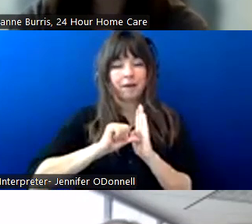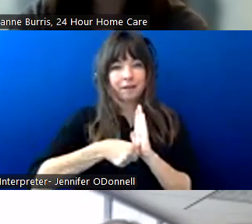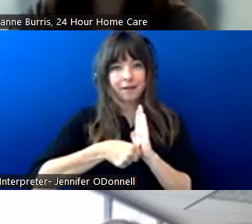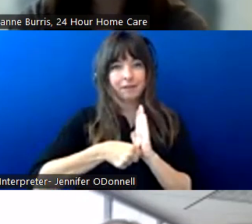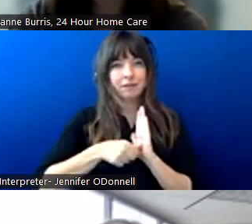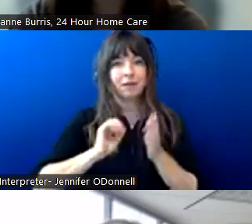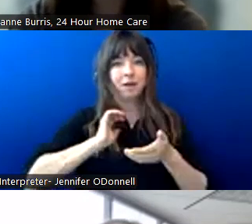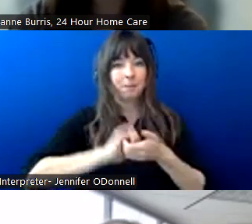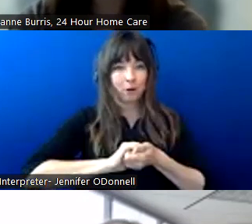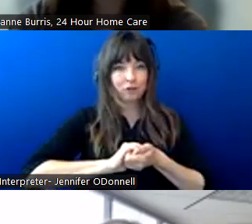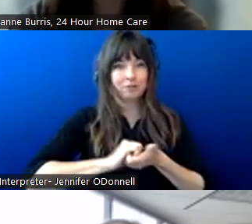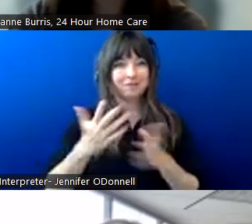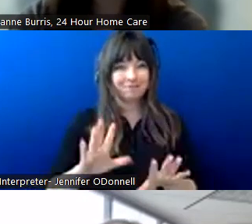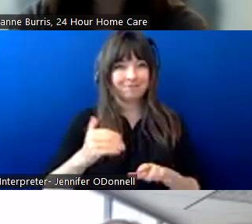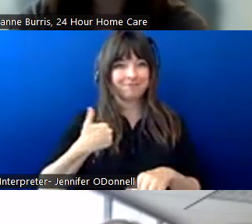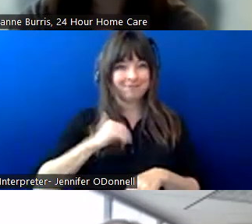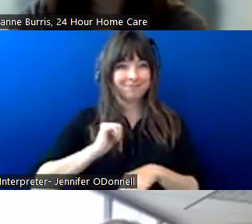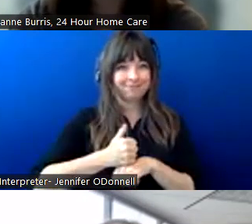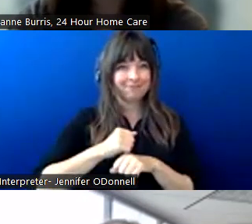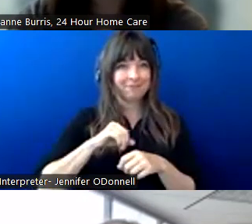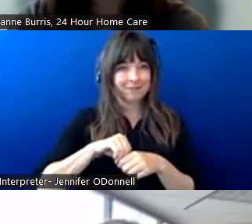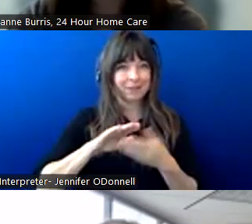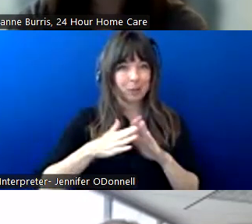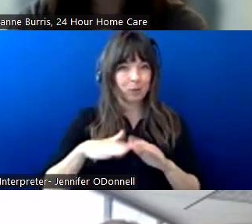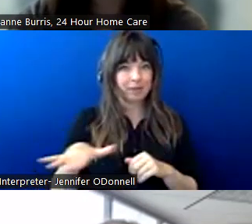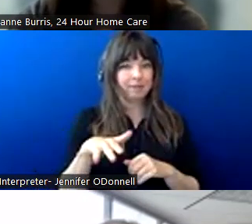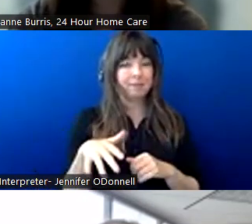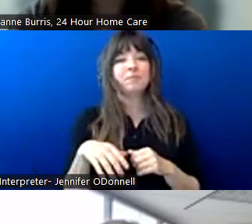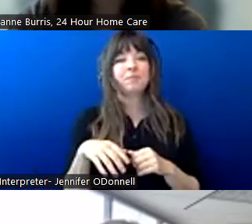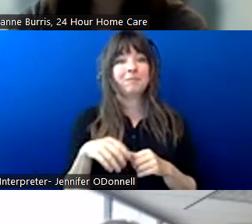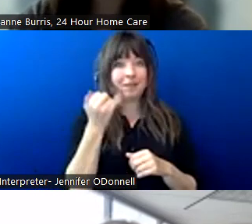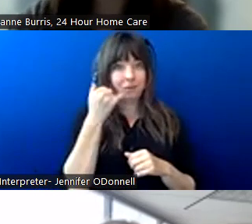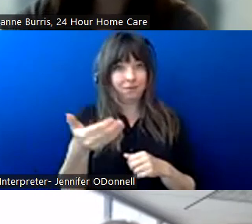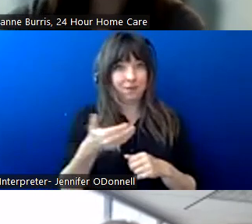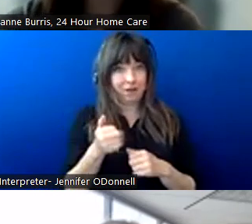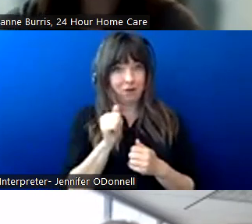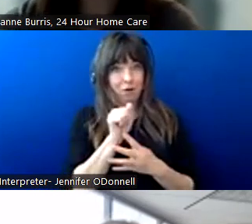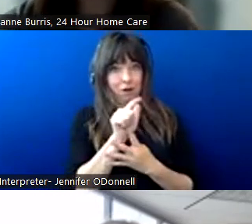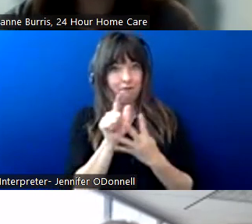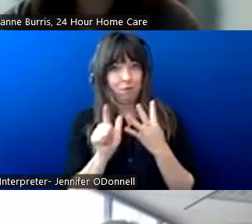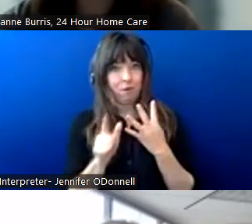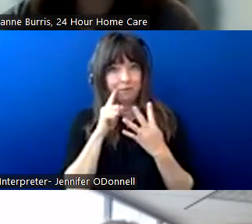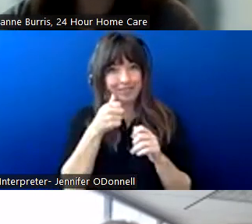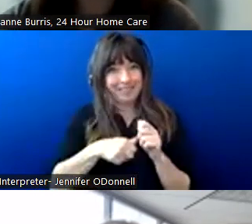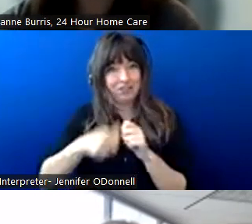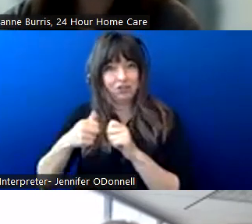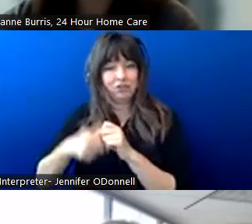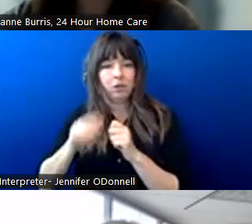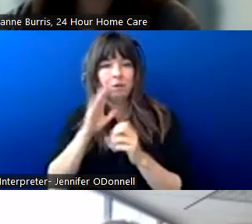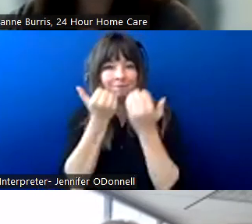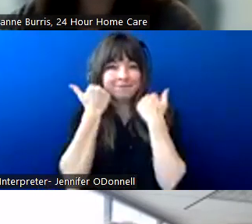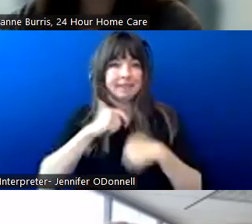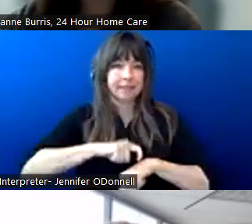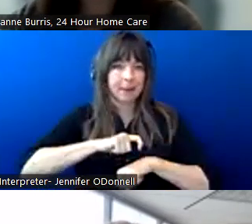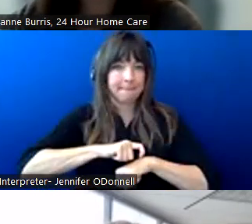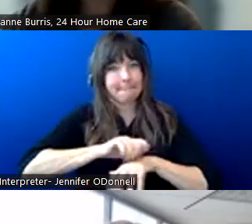para resaltar las asociaciones que existen. Y esto no